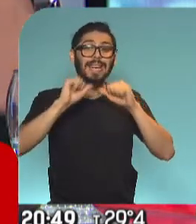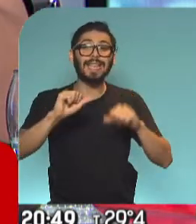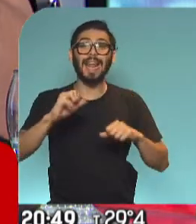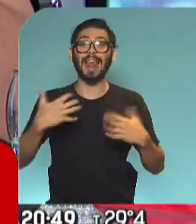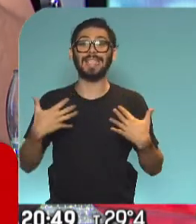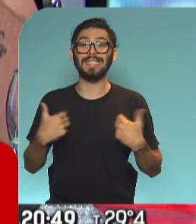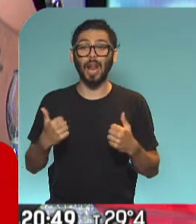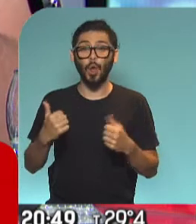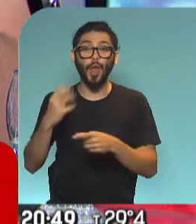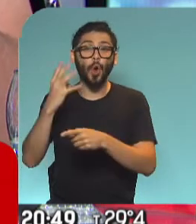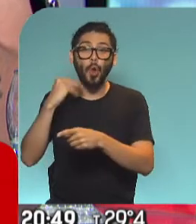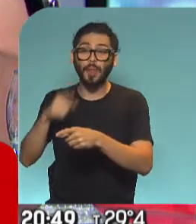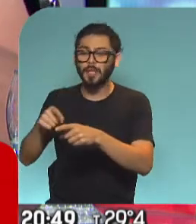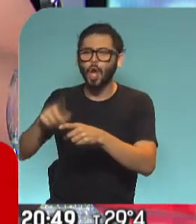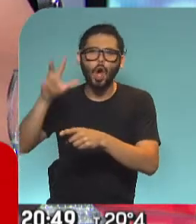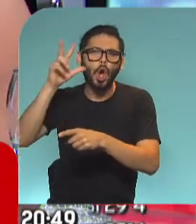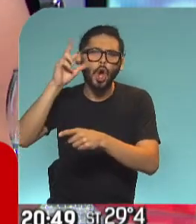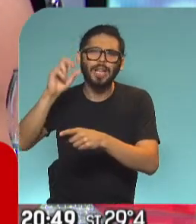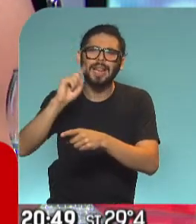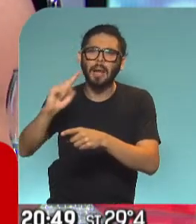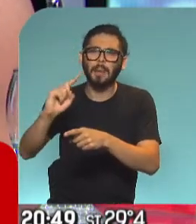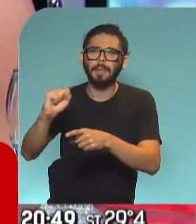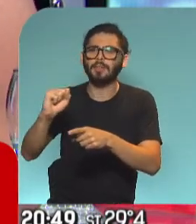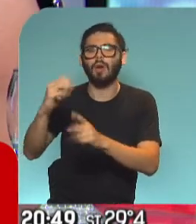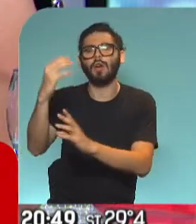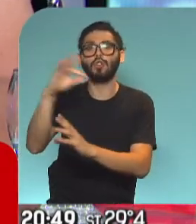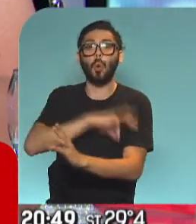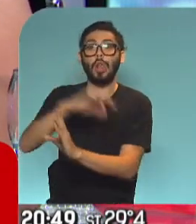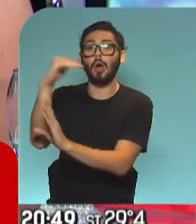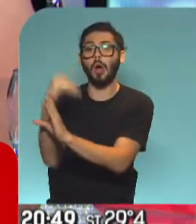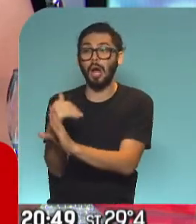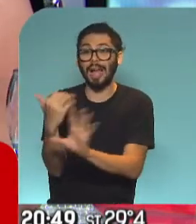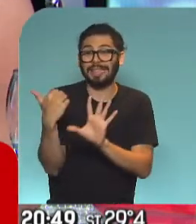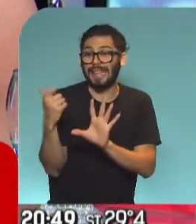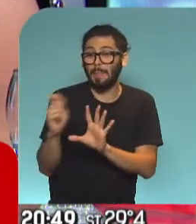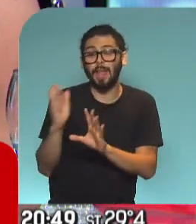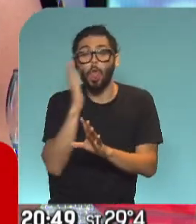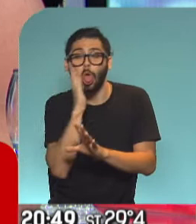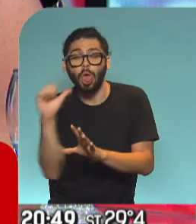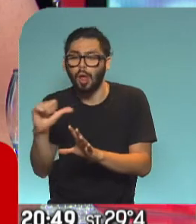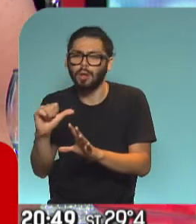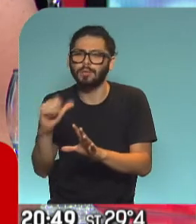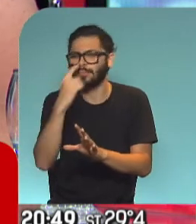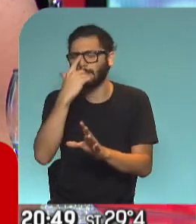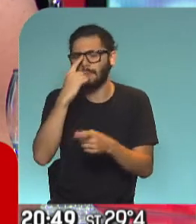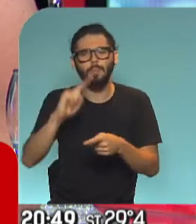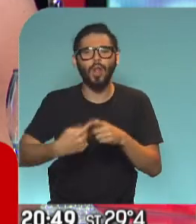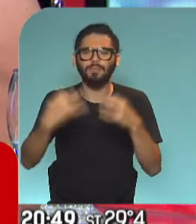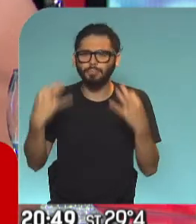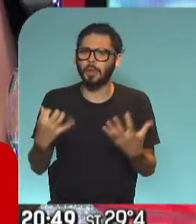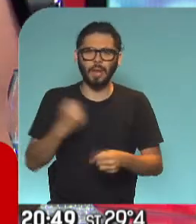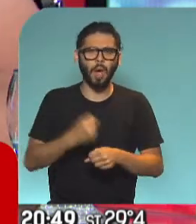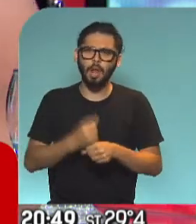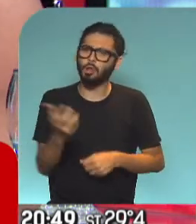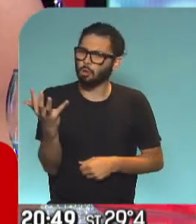que cobra 80 mil pesos y que hace seis meses que no duerme sino también el gesto es bueno trabajar todos los días como hay que